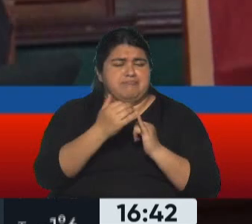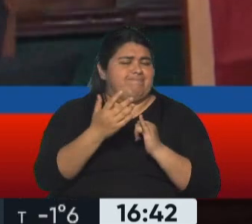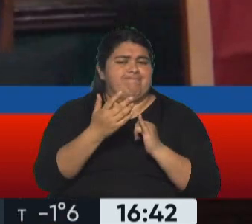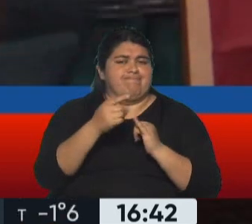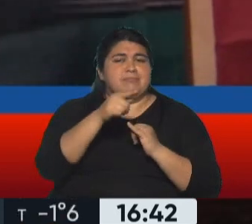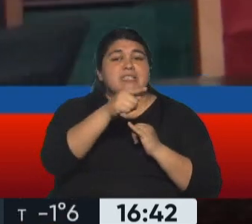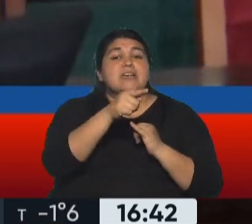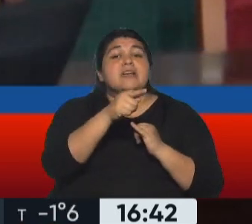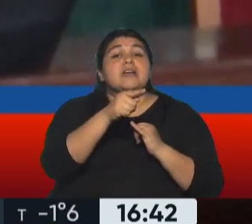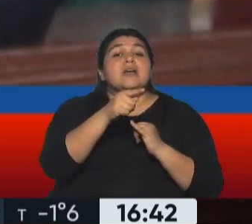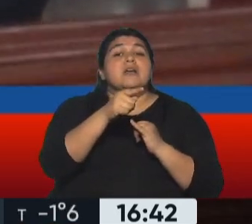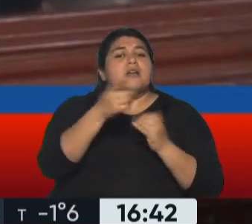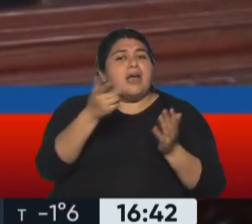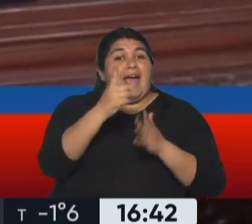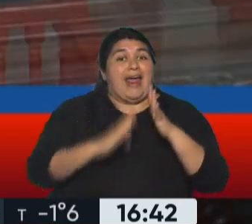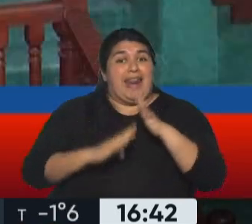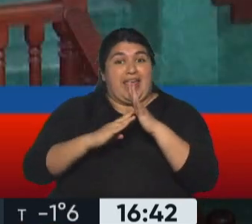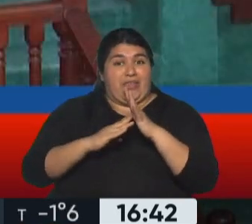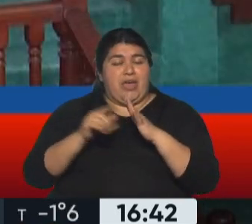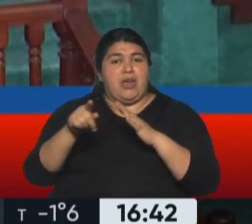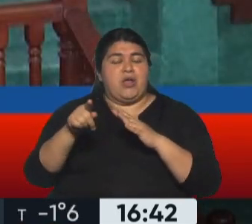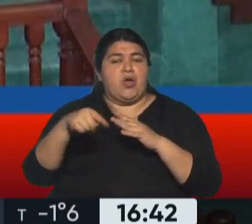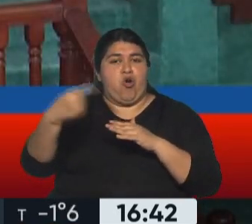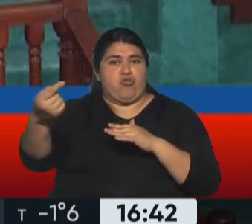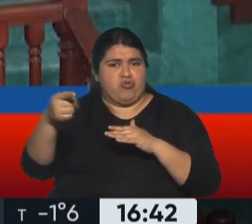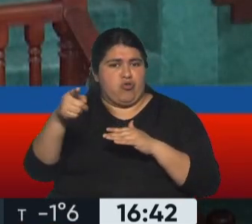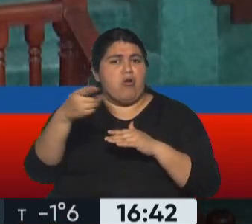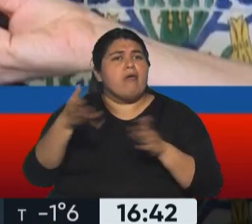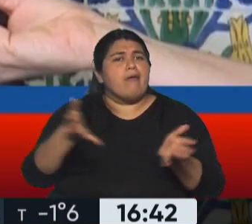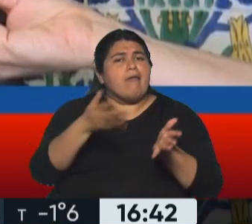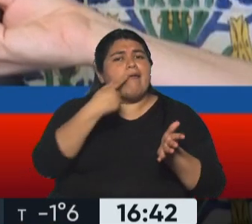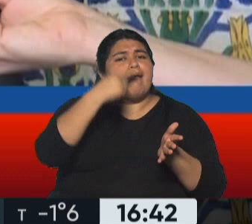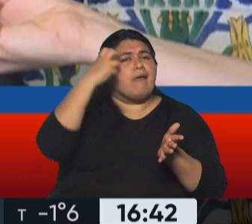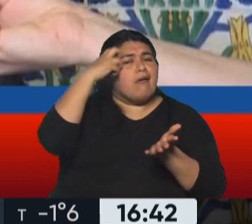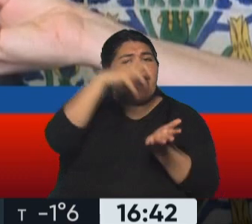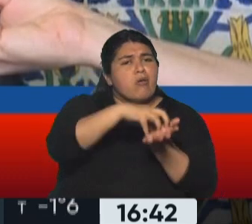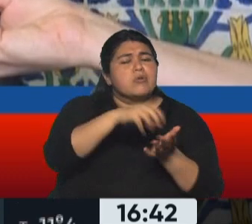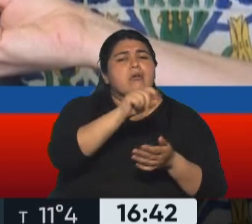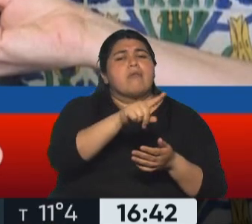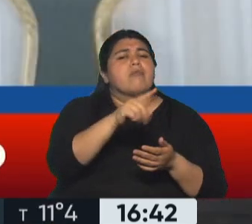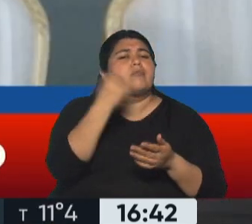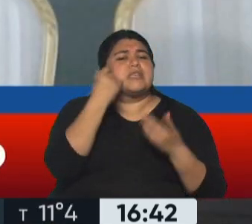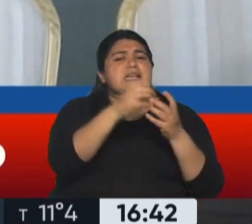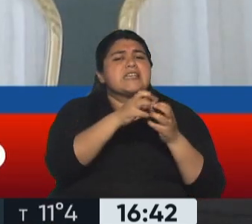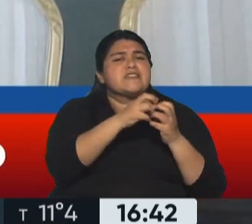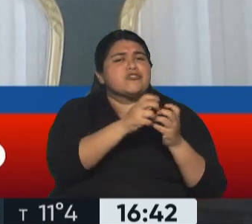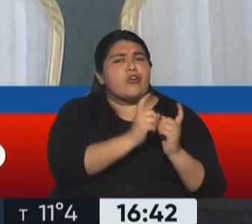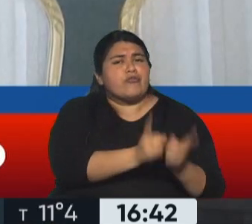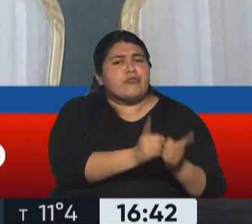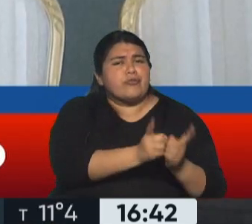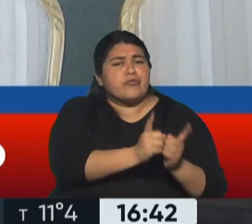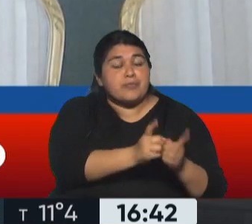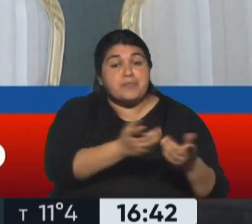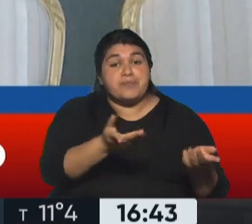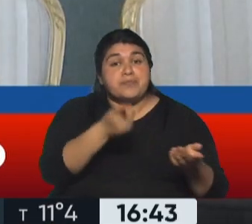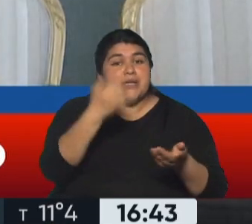presidido por Rached Ghannouchi, líder del partido Ennahda, instando a los parlamentarios a declararse en sesión permanente, aunque Saied, que